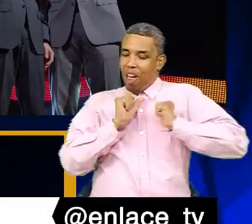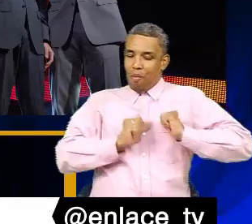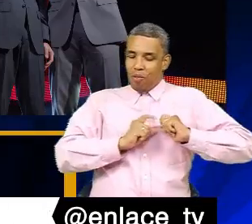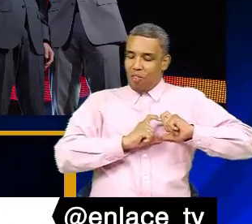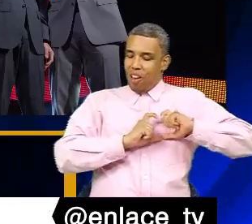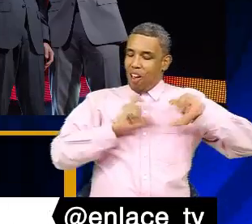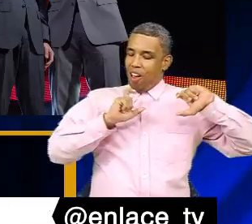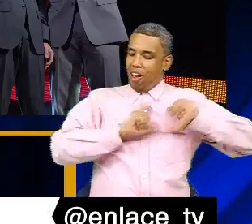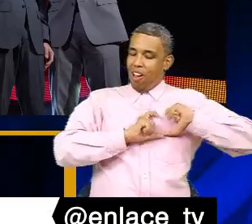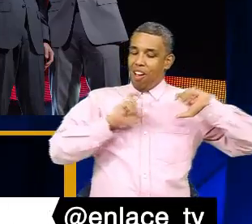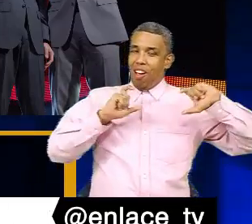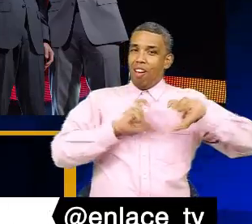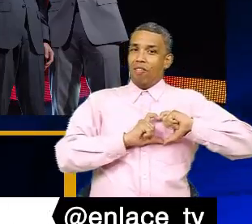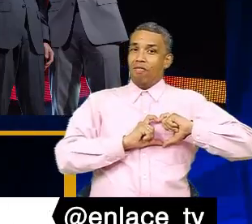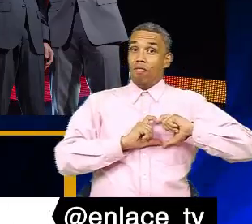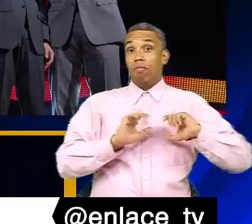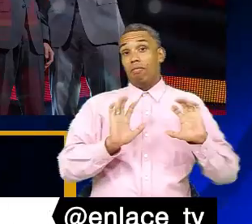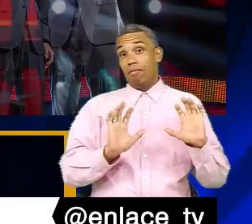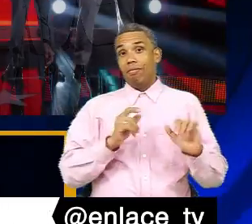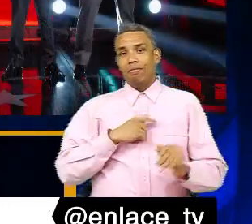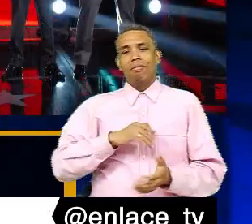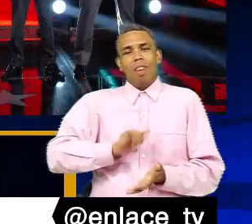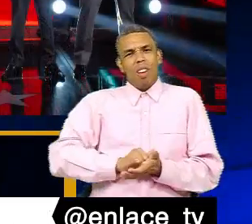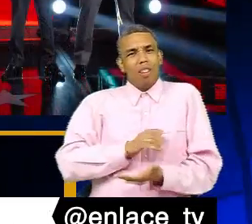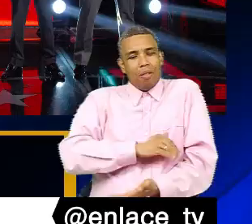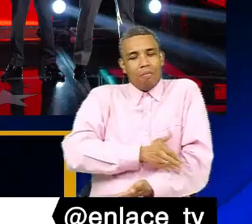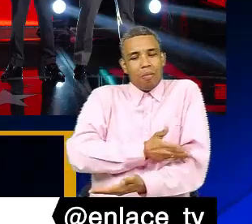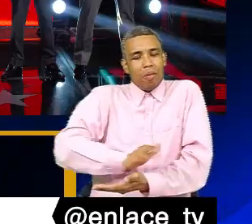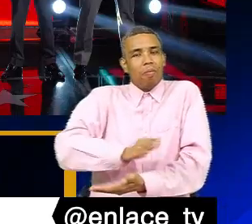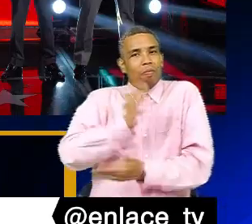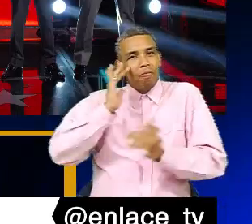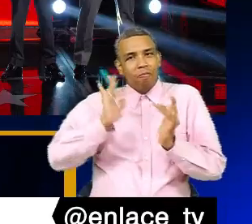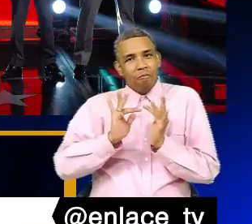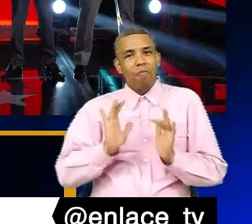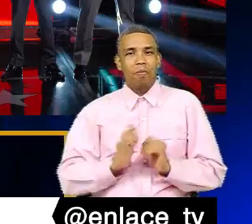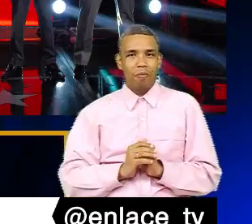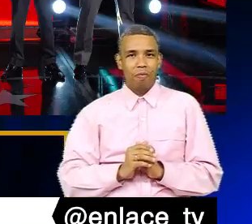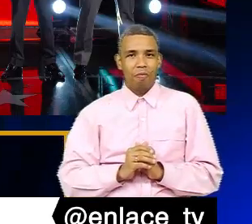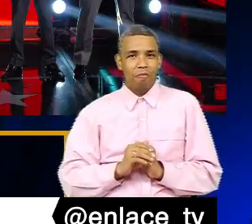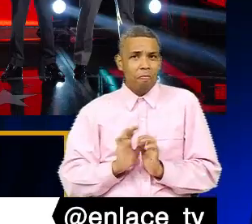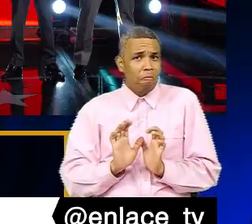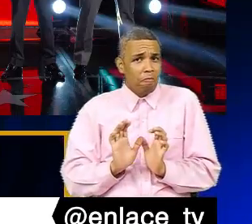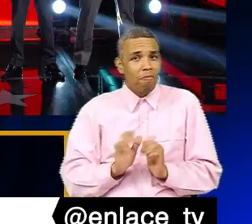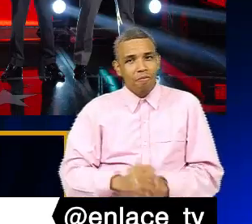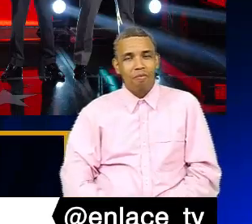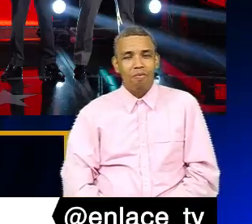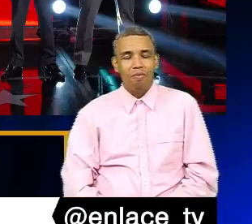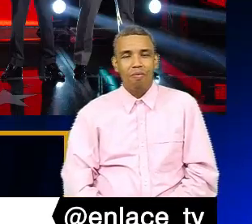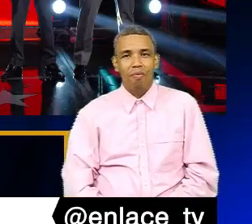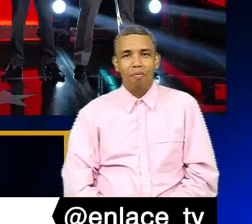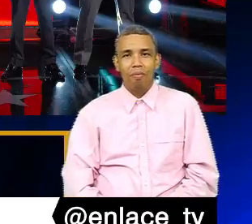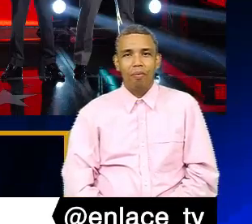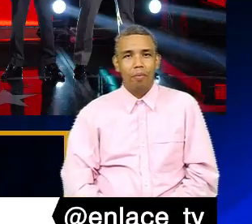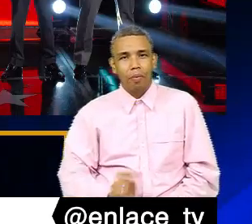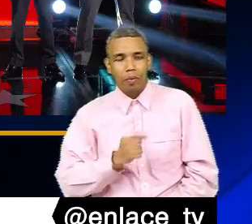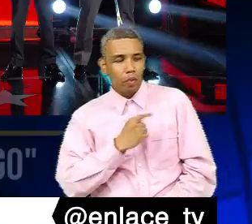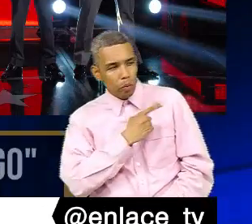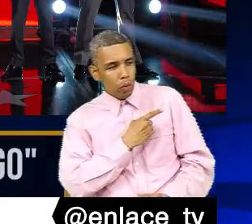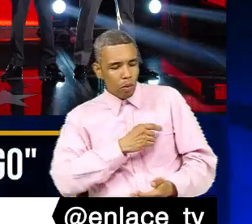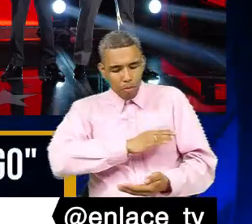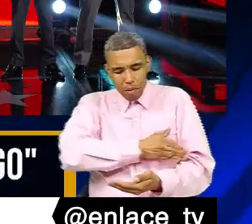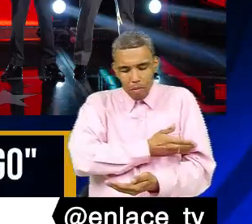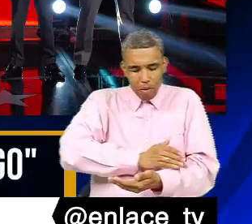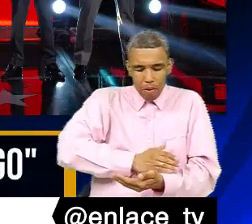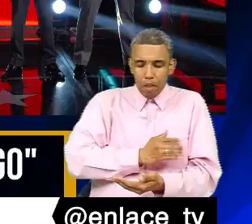nace de un baile o, bueno, cada quien tiene su momento, ¿no? Bueno, Quédate Conmigo, escrita ¿por